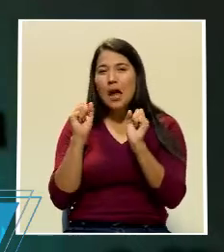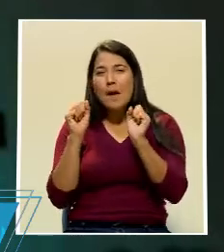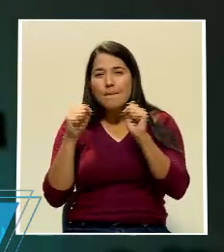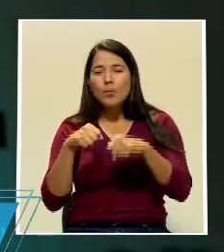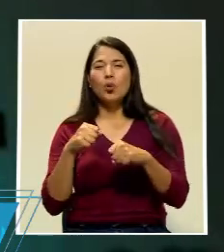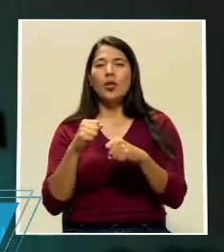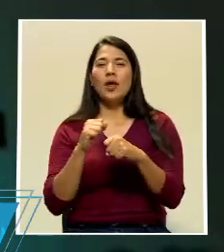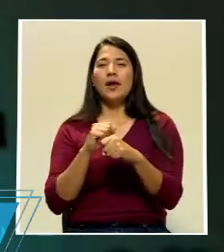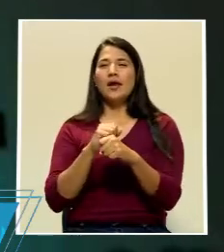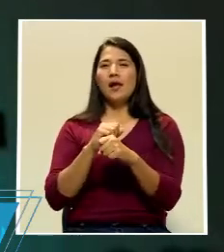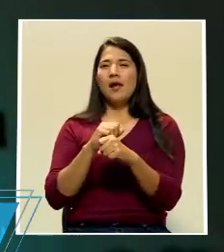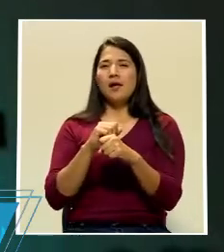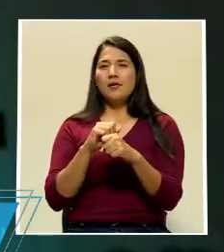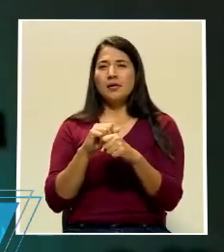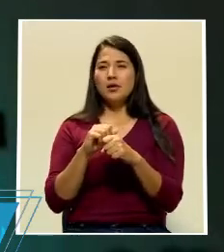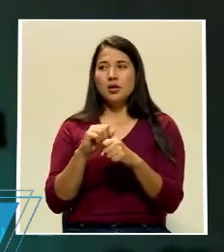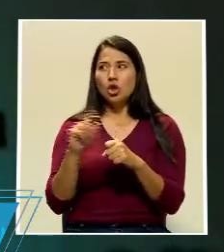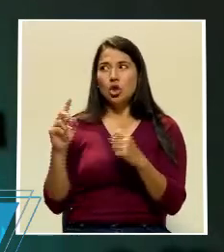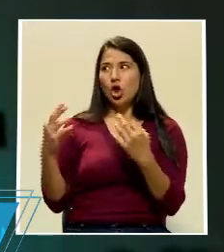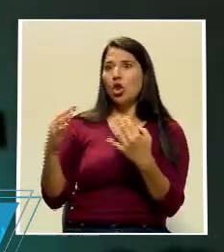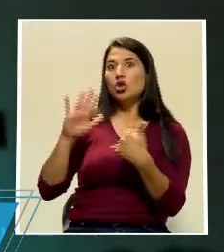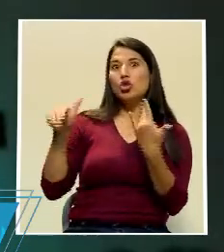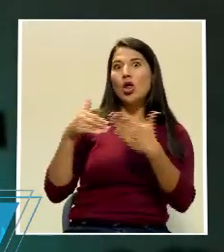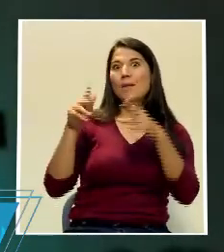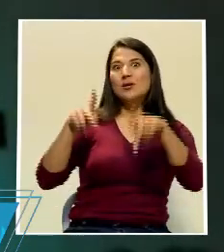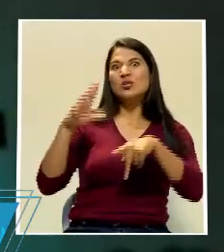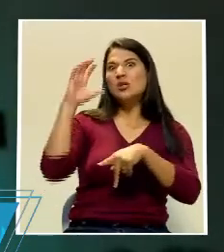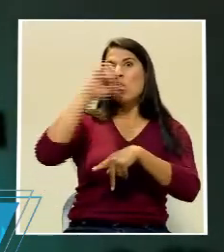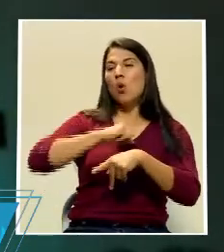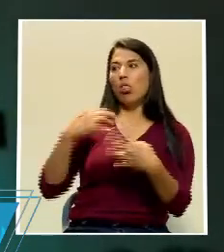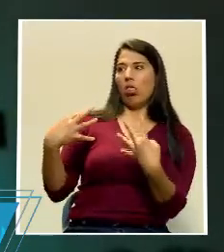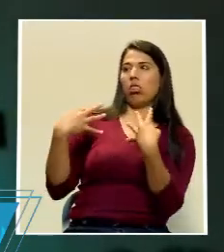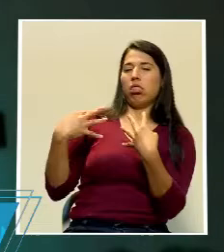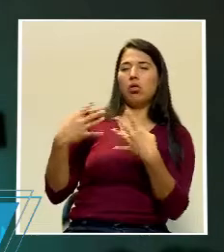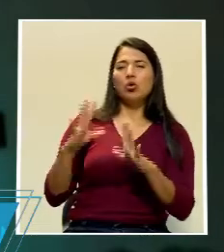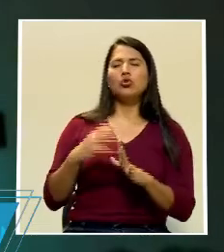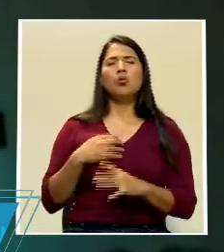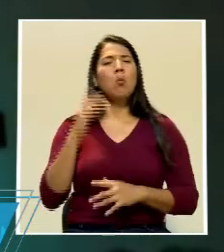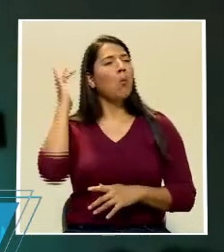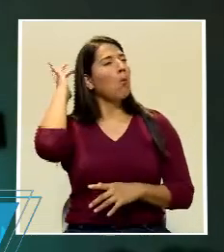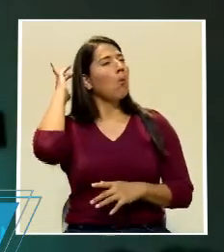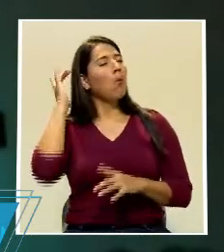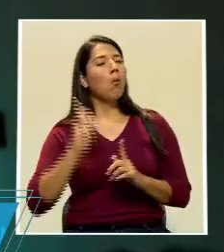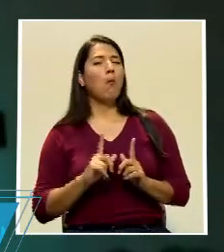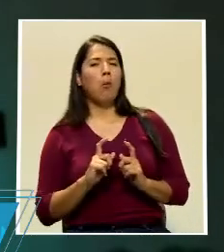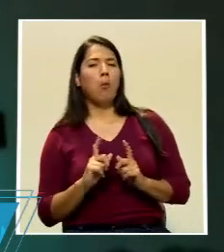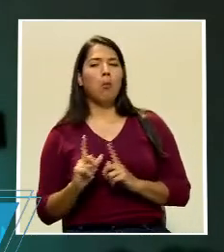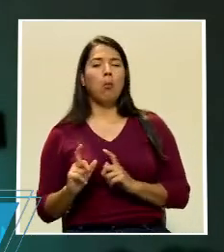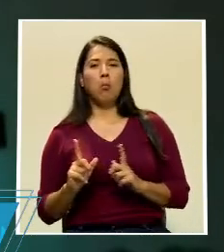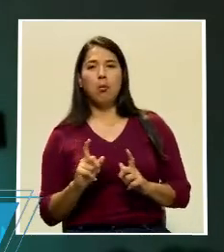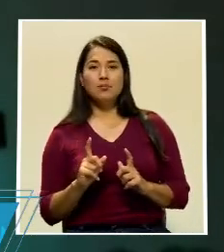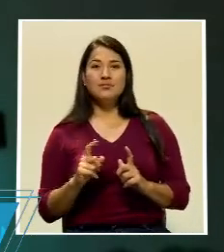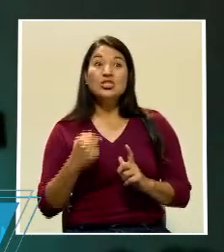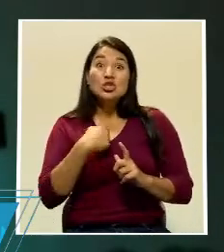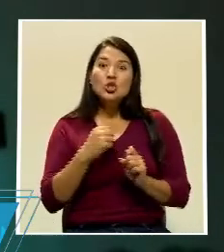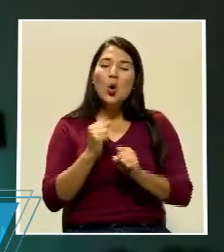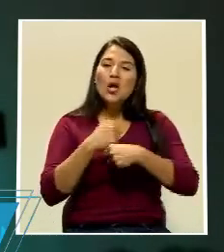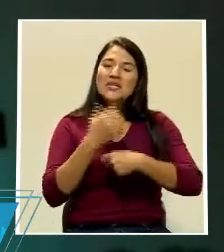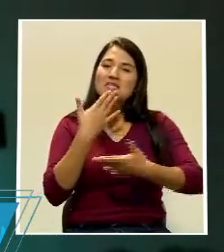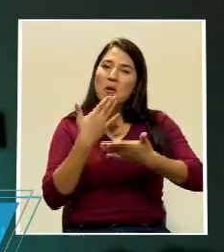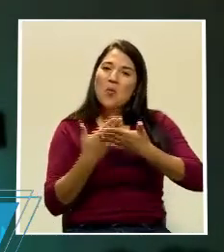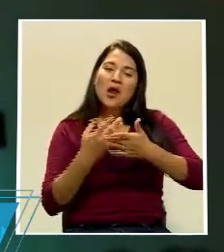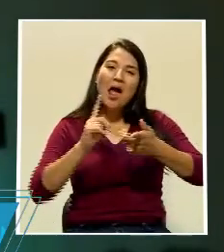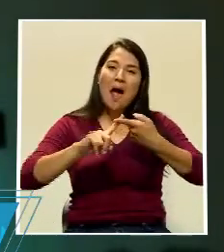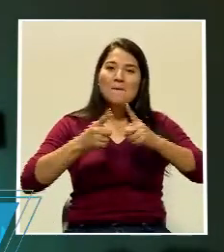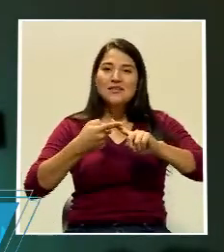poco más, no verme como tan evidente. También hice muy buena amistad con los choferes de bus, entonces de